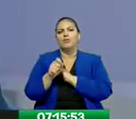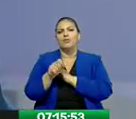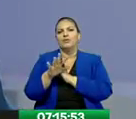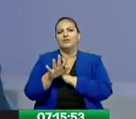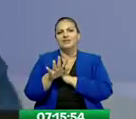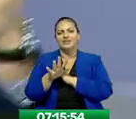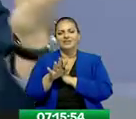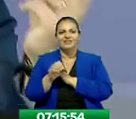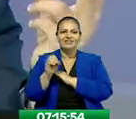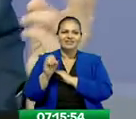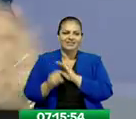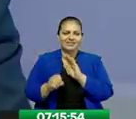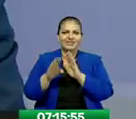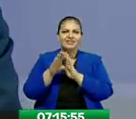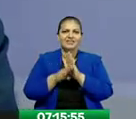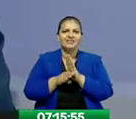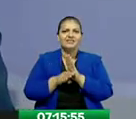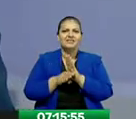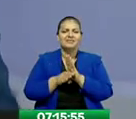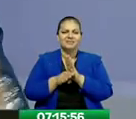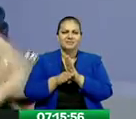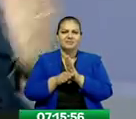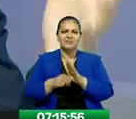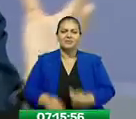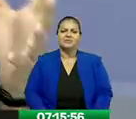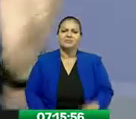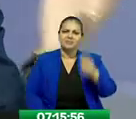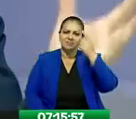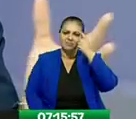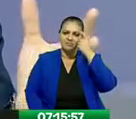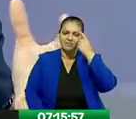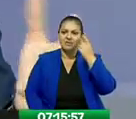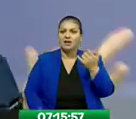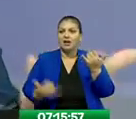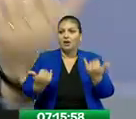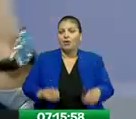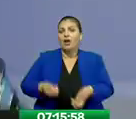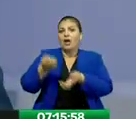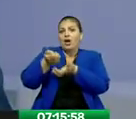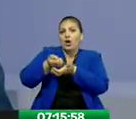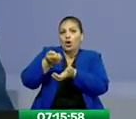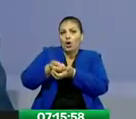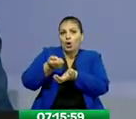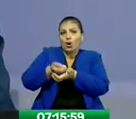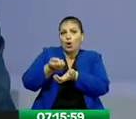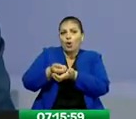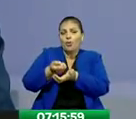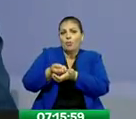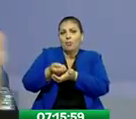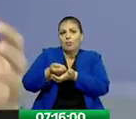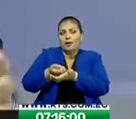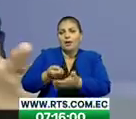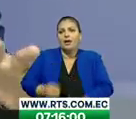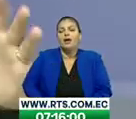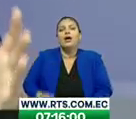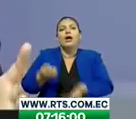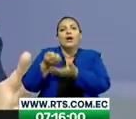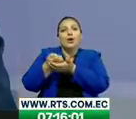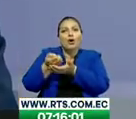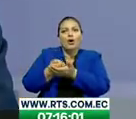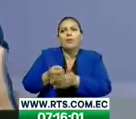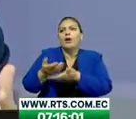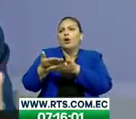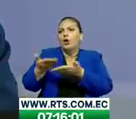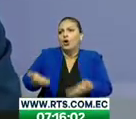a bienes de capital en el 2.5%, porque se elimina esa posibilidad de poderlo recuperar como crédito tributario. Entonces, en el fondo es como un